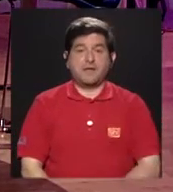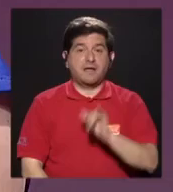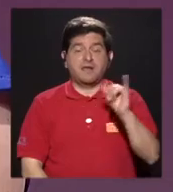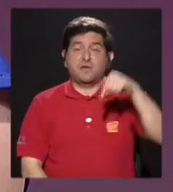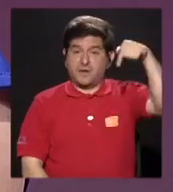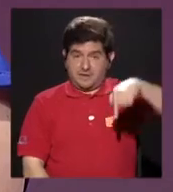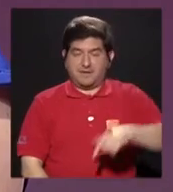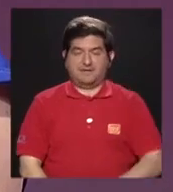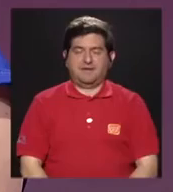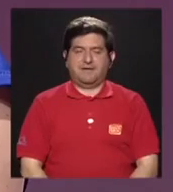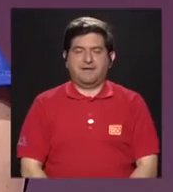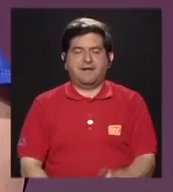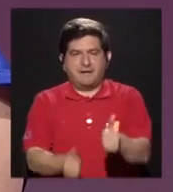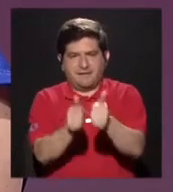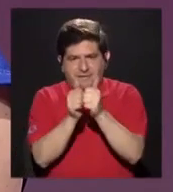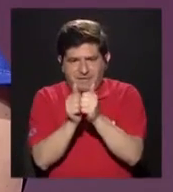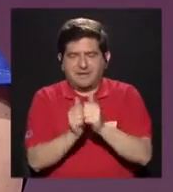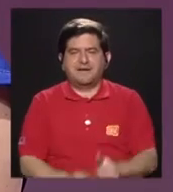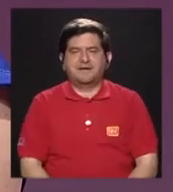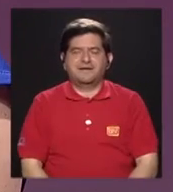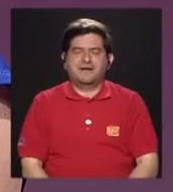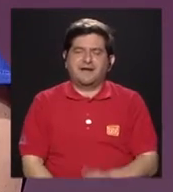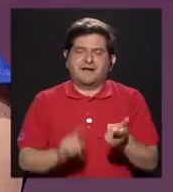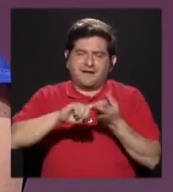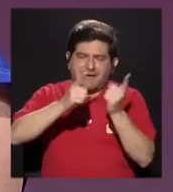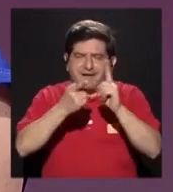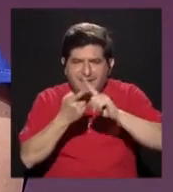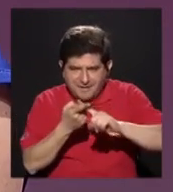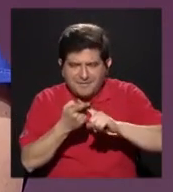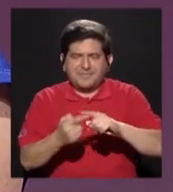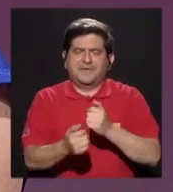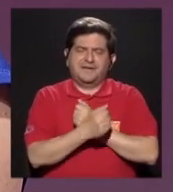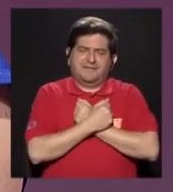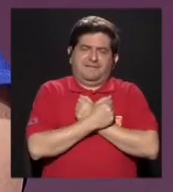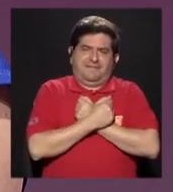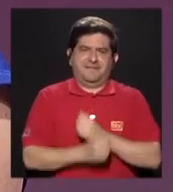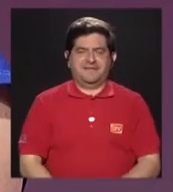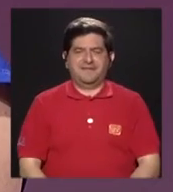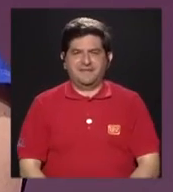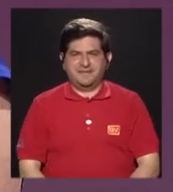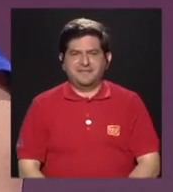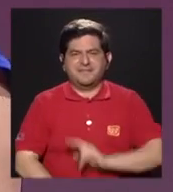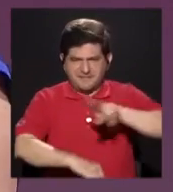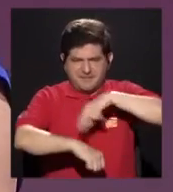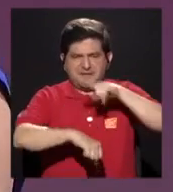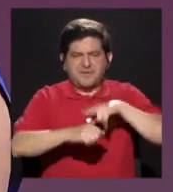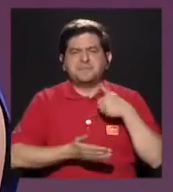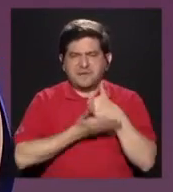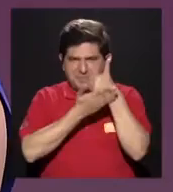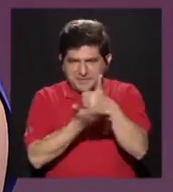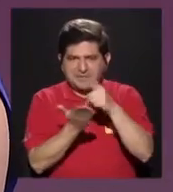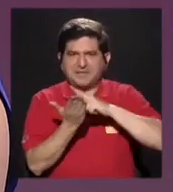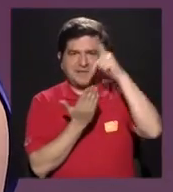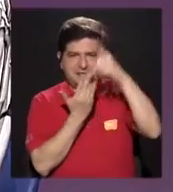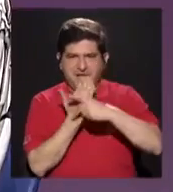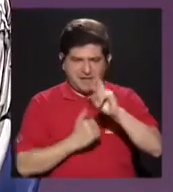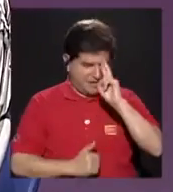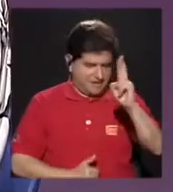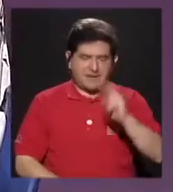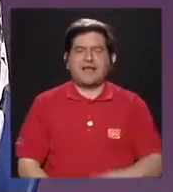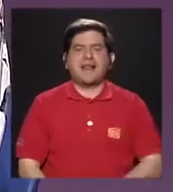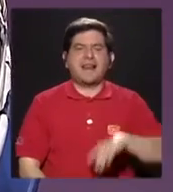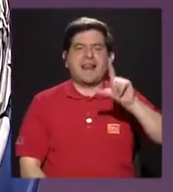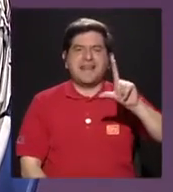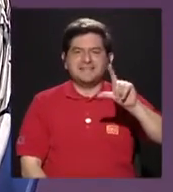contamos con la compañía de nuestra querida amiga con frecuencia colaboradora de irreverencia larissa